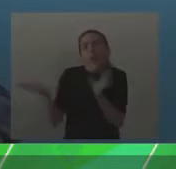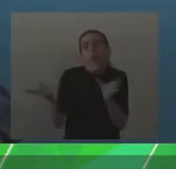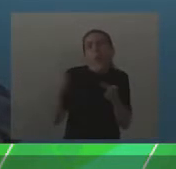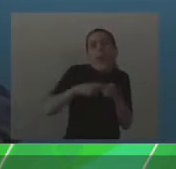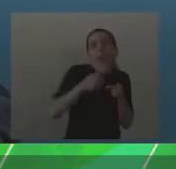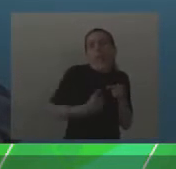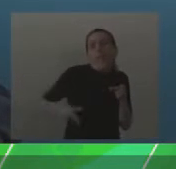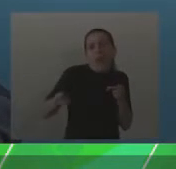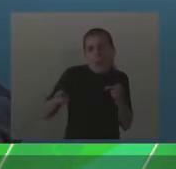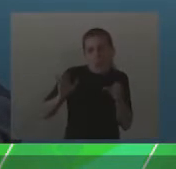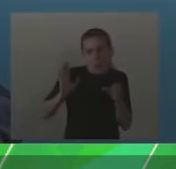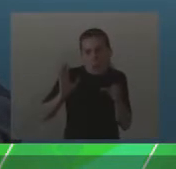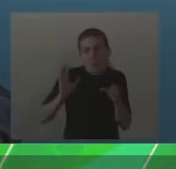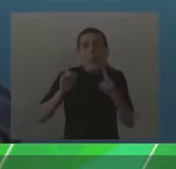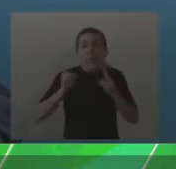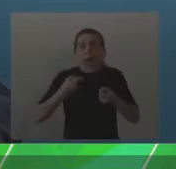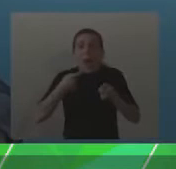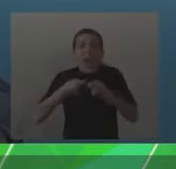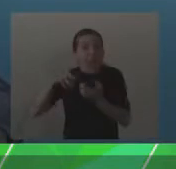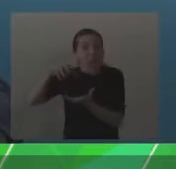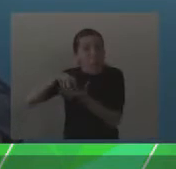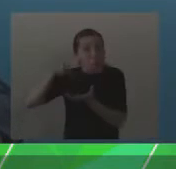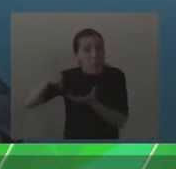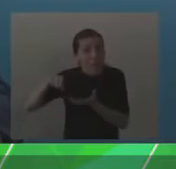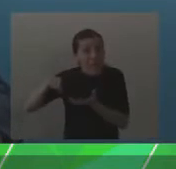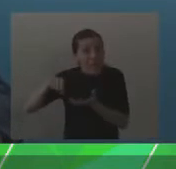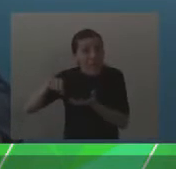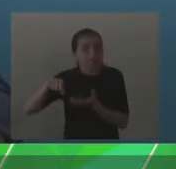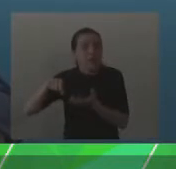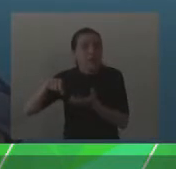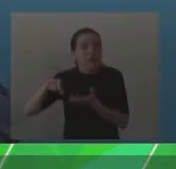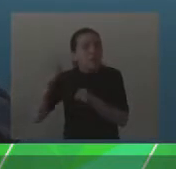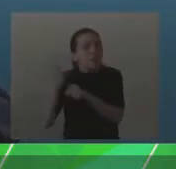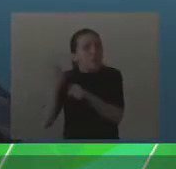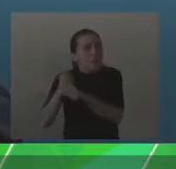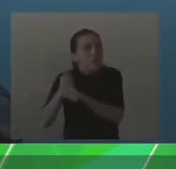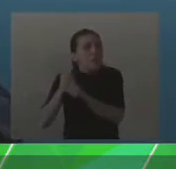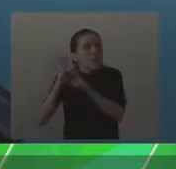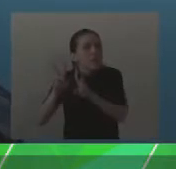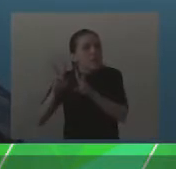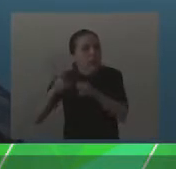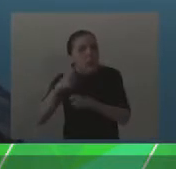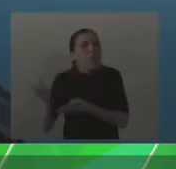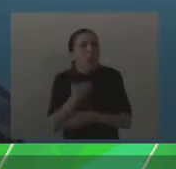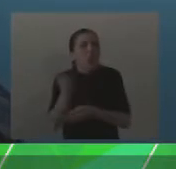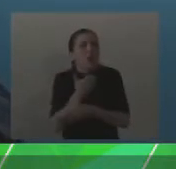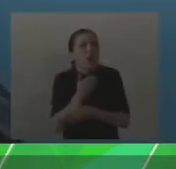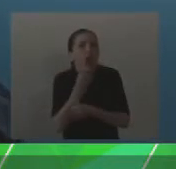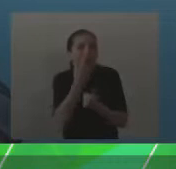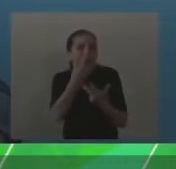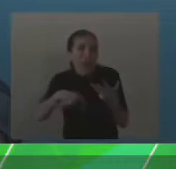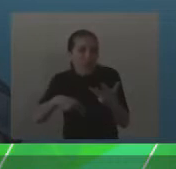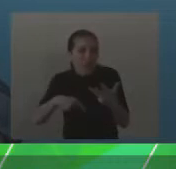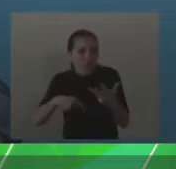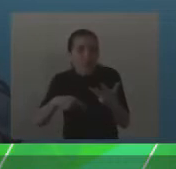que se manifestó en contra del intervención porteña. Yo lo que digo es que tampoco está claro el tema de qué empresas